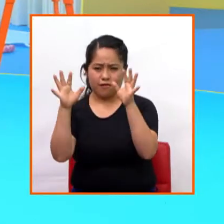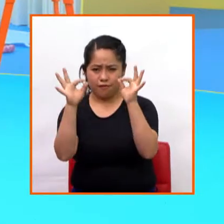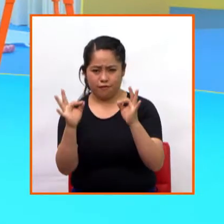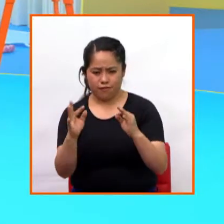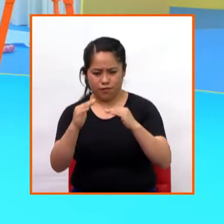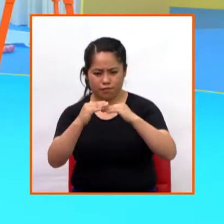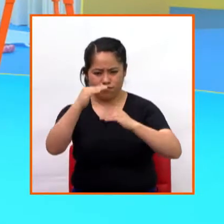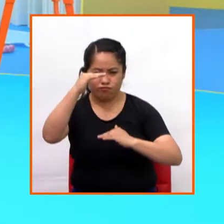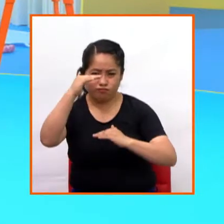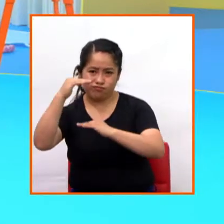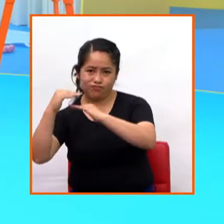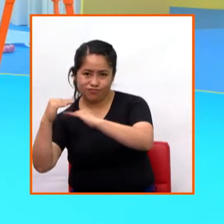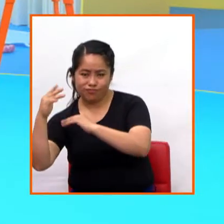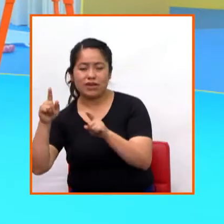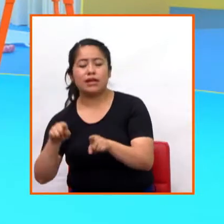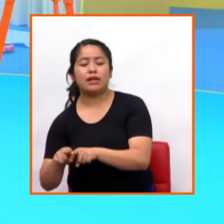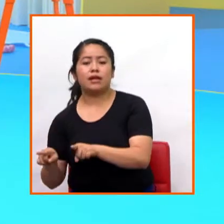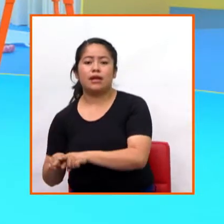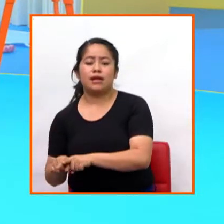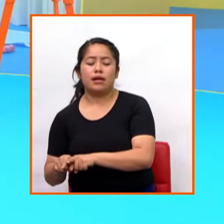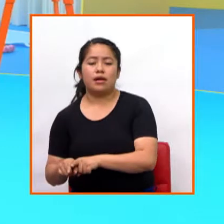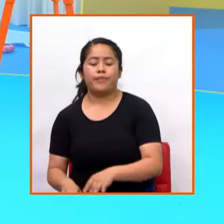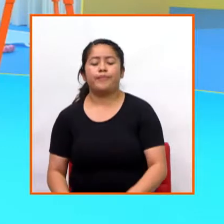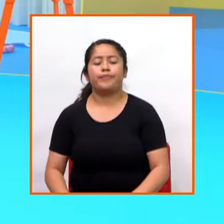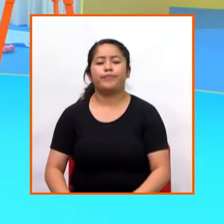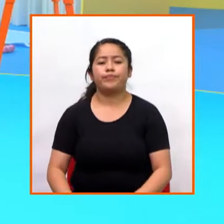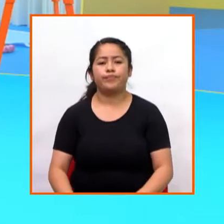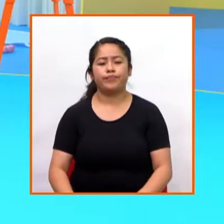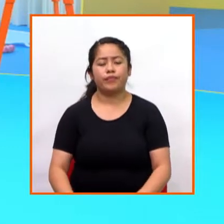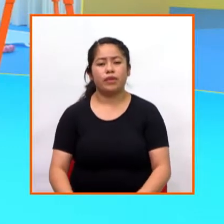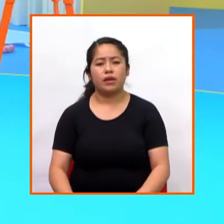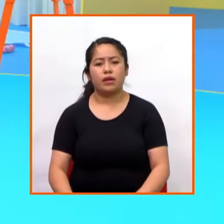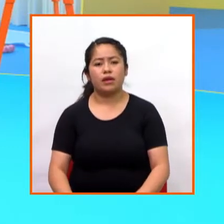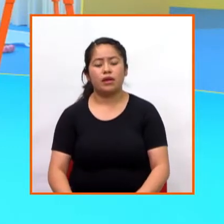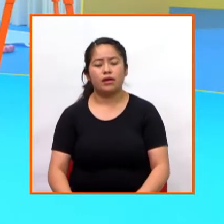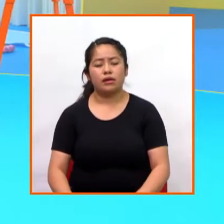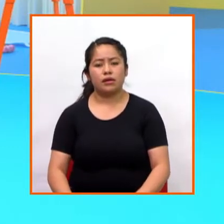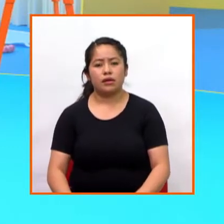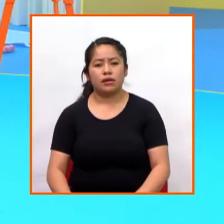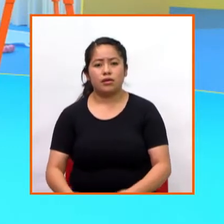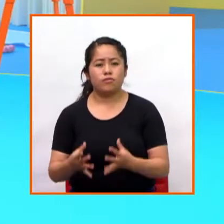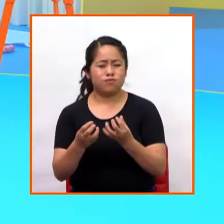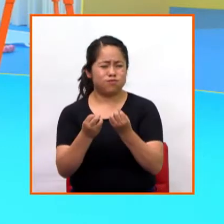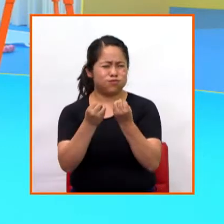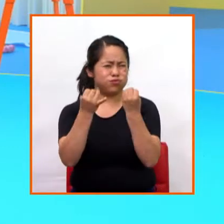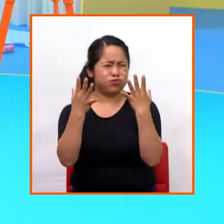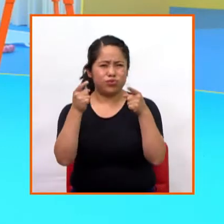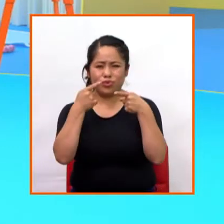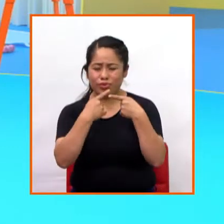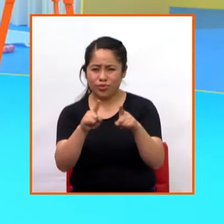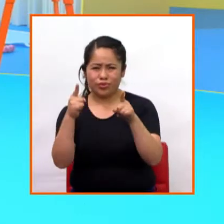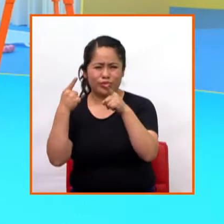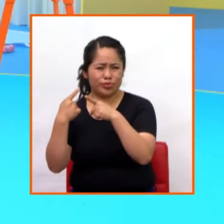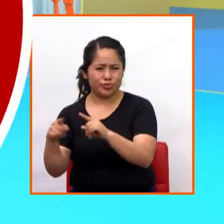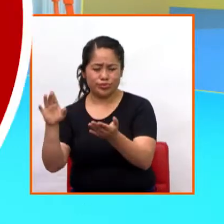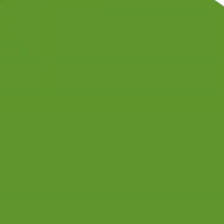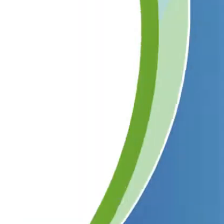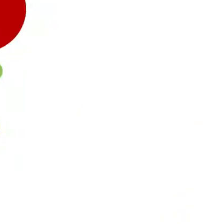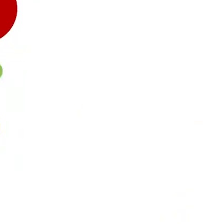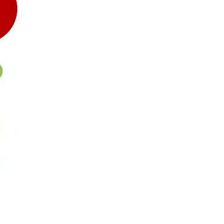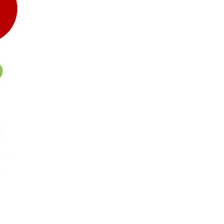tamaños. No solo son de diferentes formas y tamaños, sino también son muy diversas en diferentes